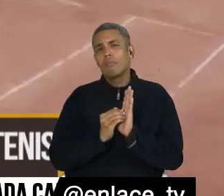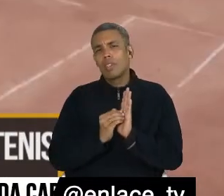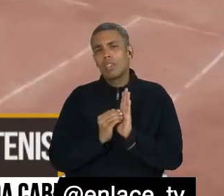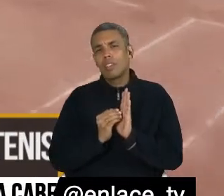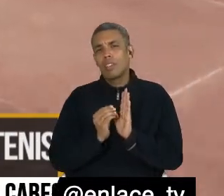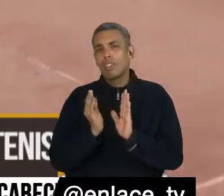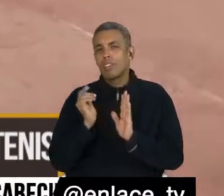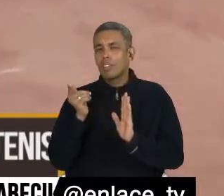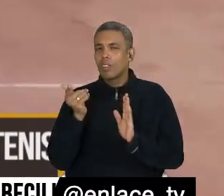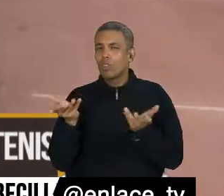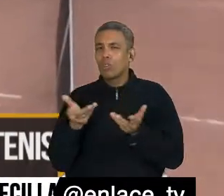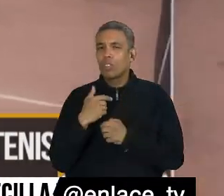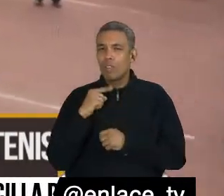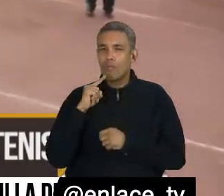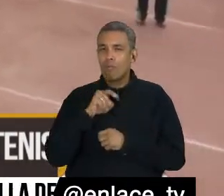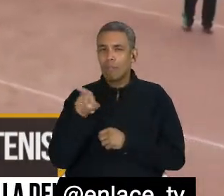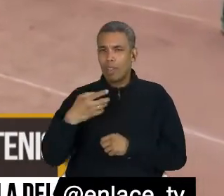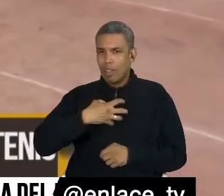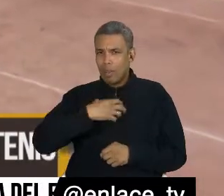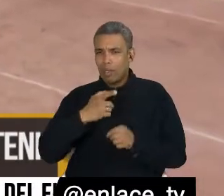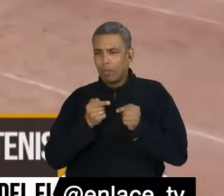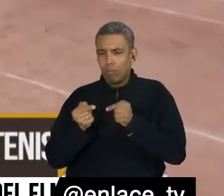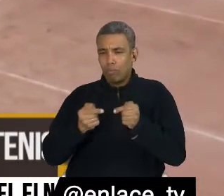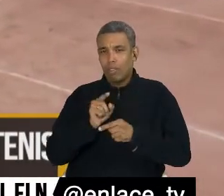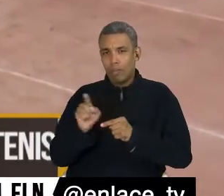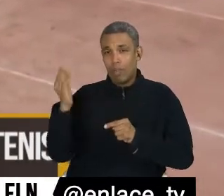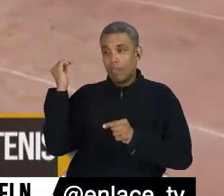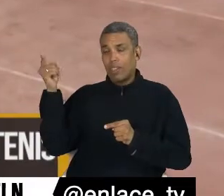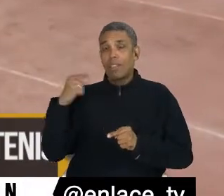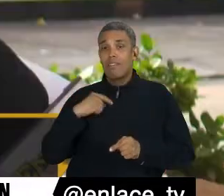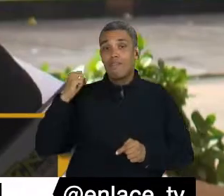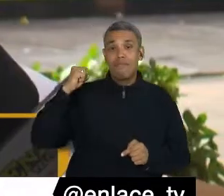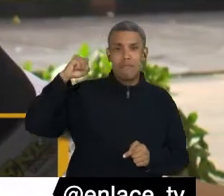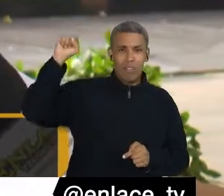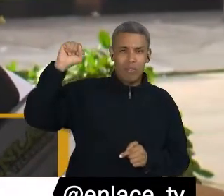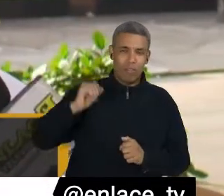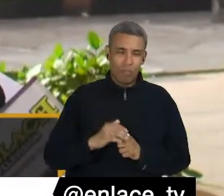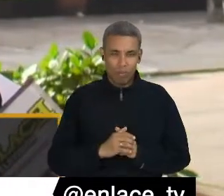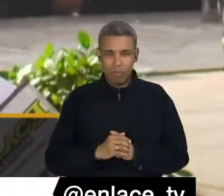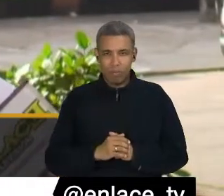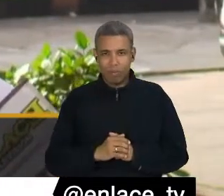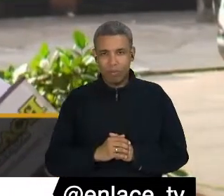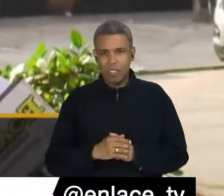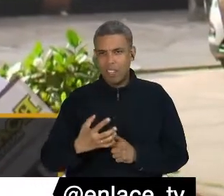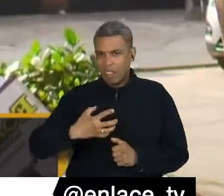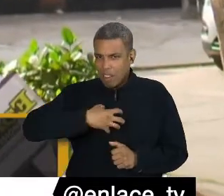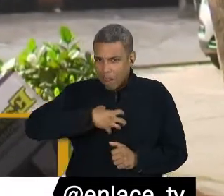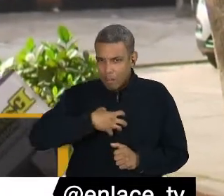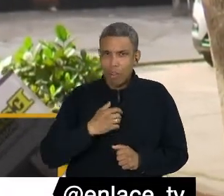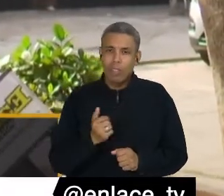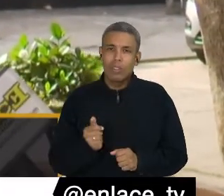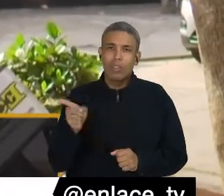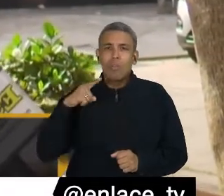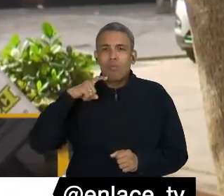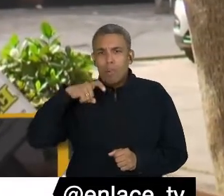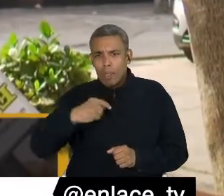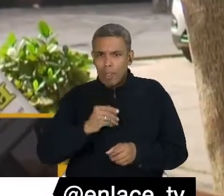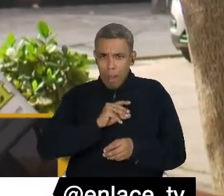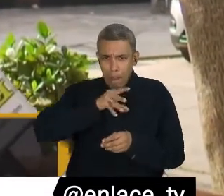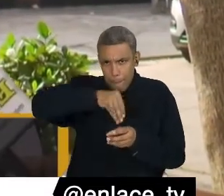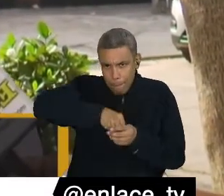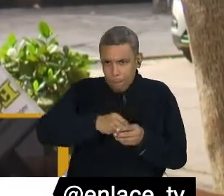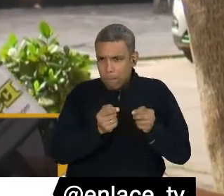Blanco que se cumplió en la ciudad de Bucaramanga la semana pasada. El torneo fue el Festival Nacional Copa Milo en la ciudad de Bucaramanga,